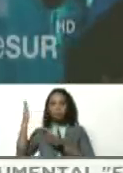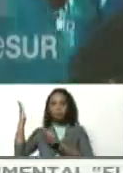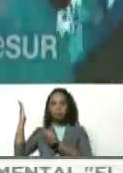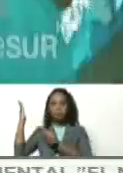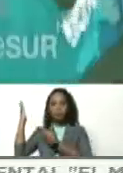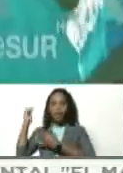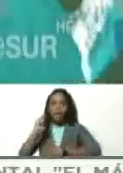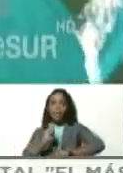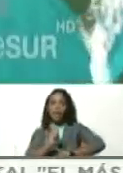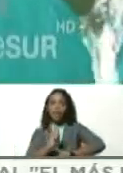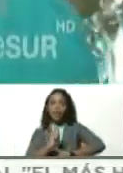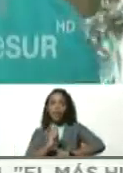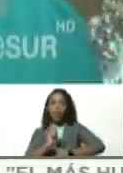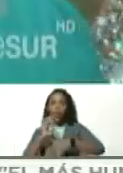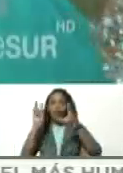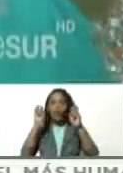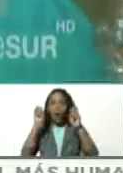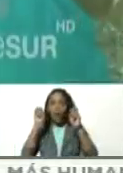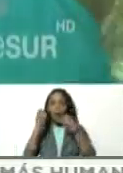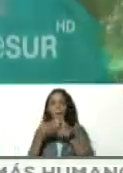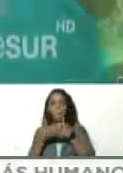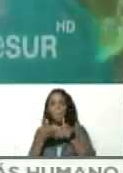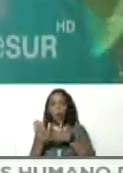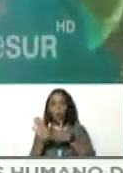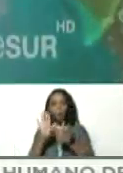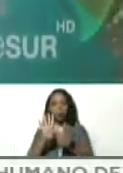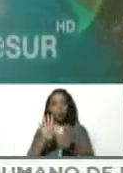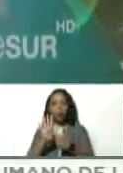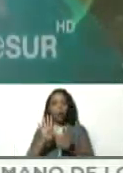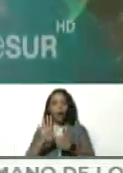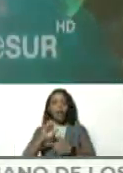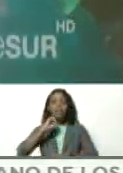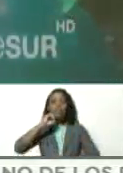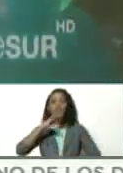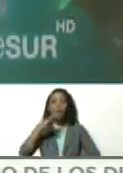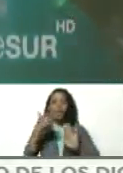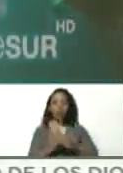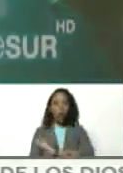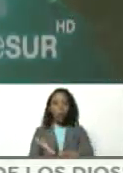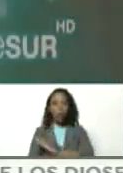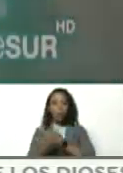Telesur estrenó un documental